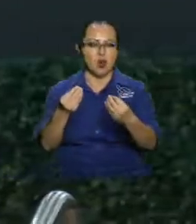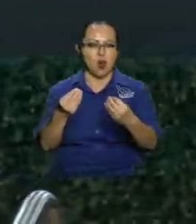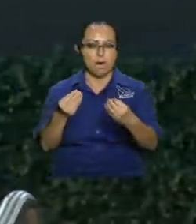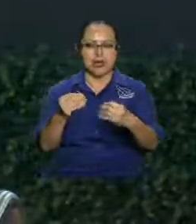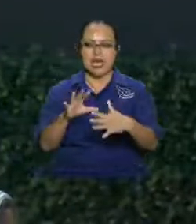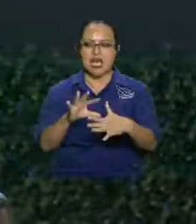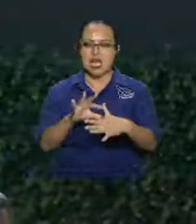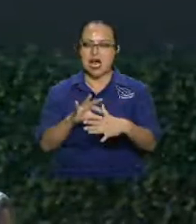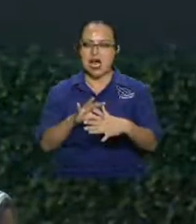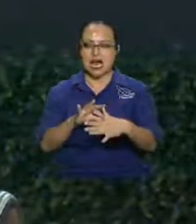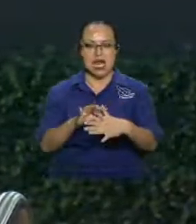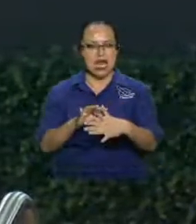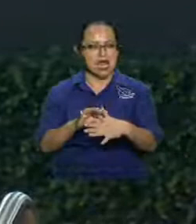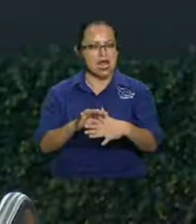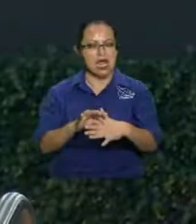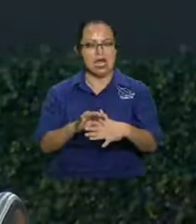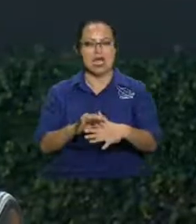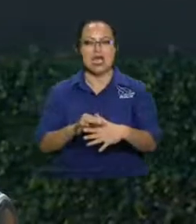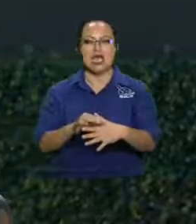rapiña y un animal de carroña?